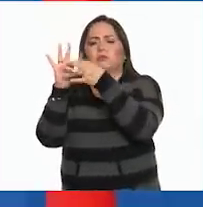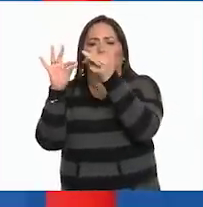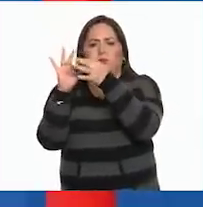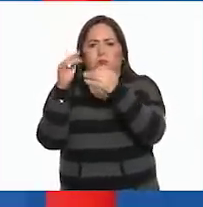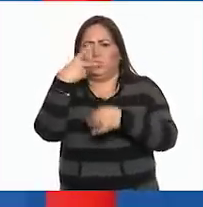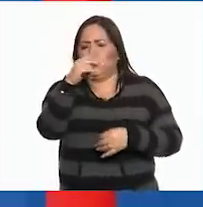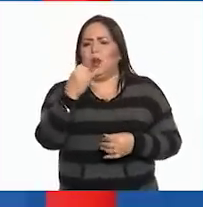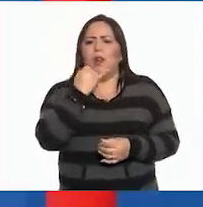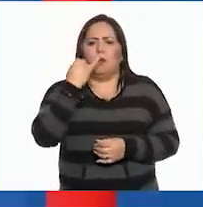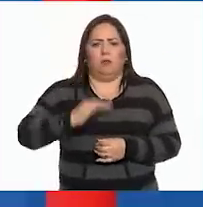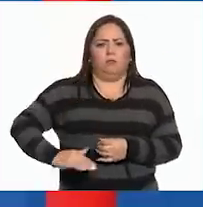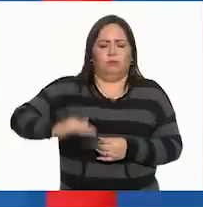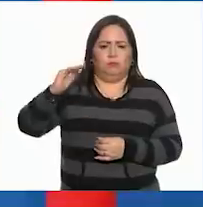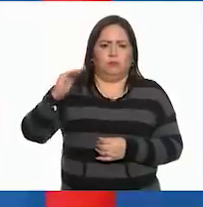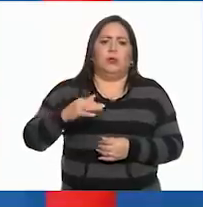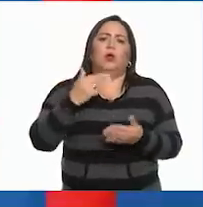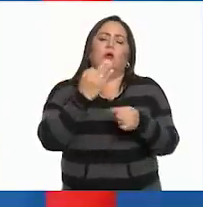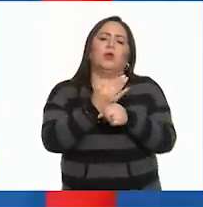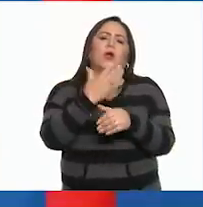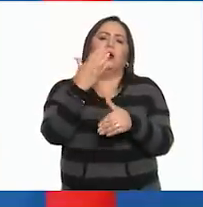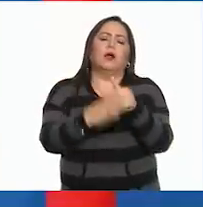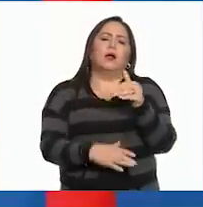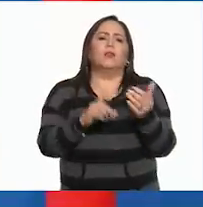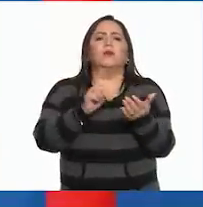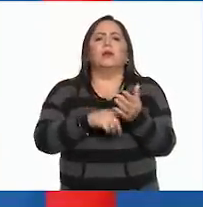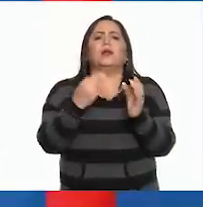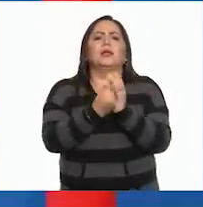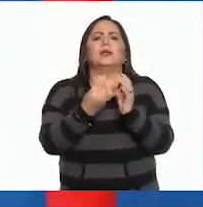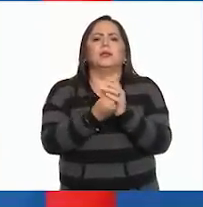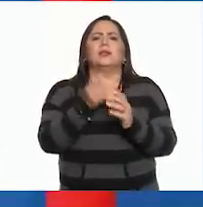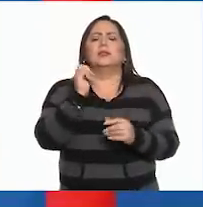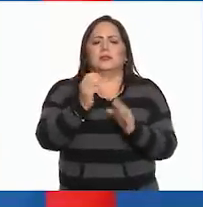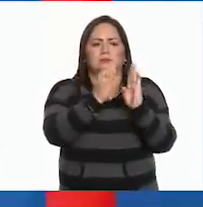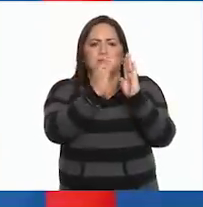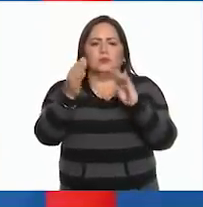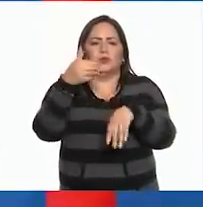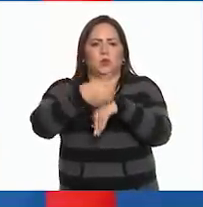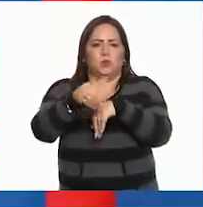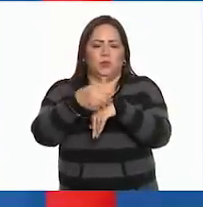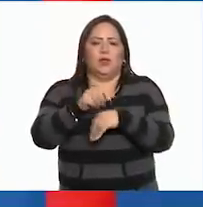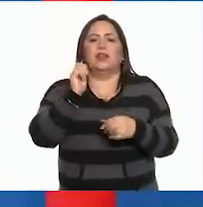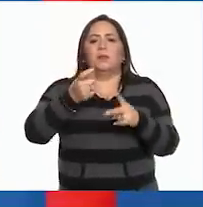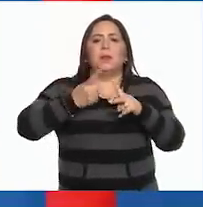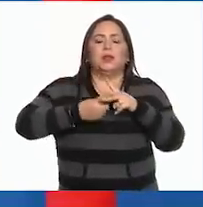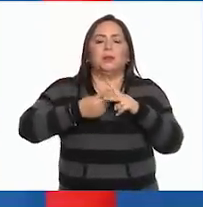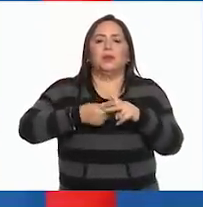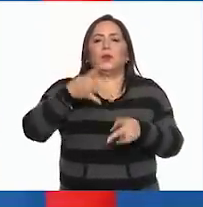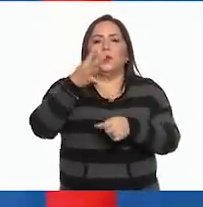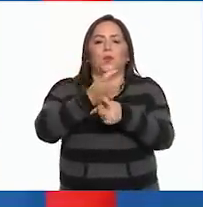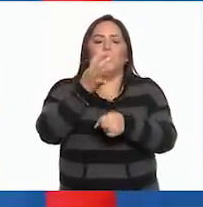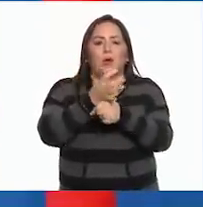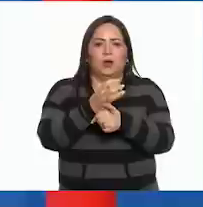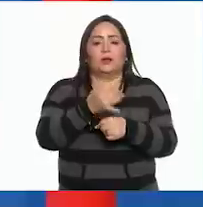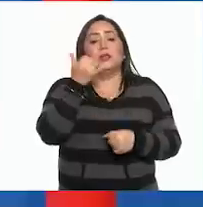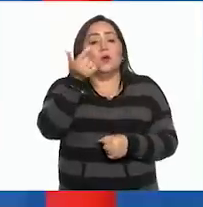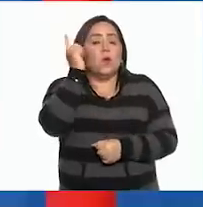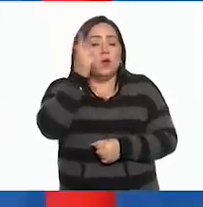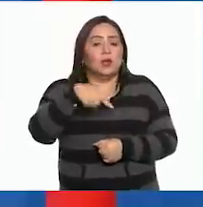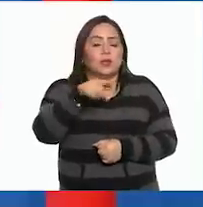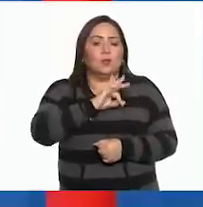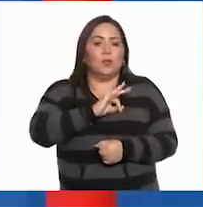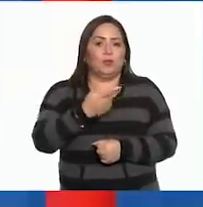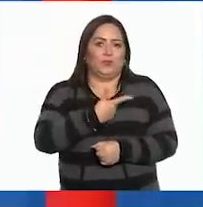tu familia en tu lengua materna. Por hoy hemos terminado con Sucesión con Factor, de matemáticas de cuarto grado, y espero que lo